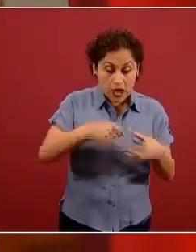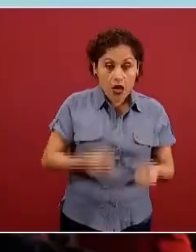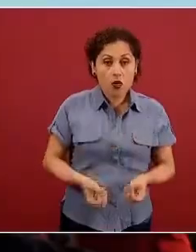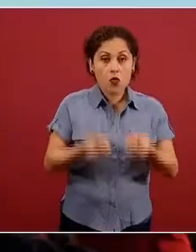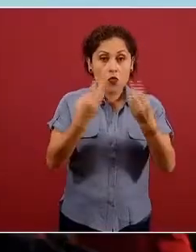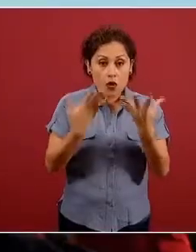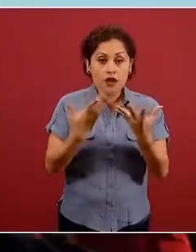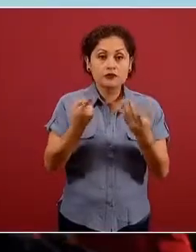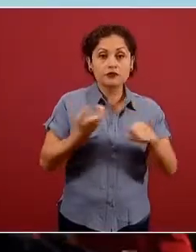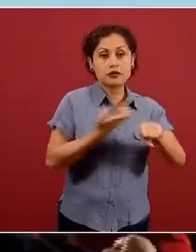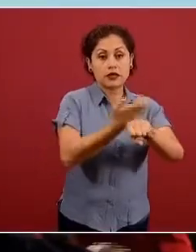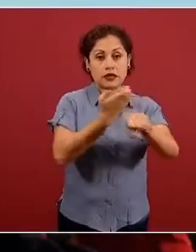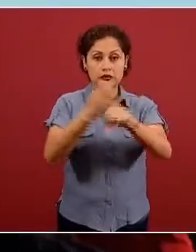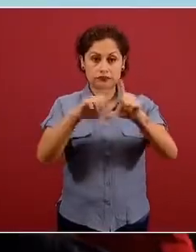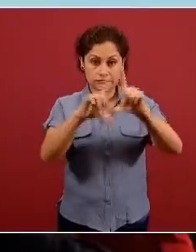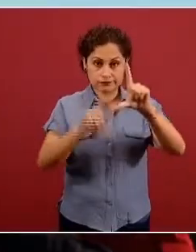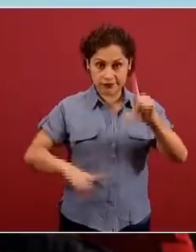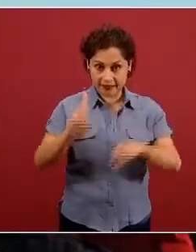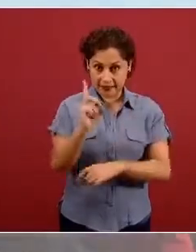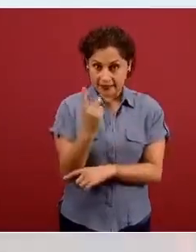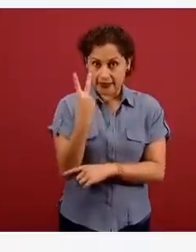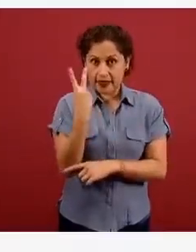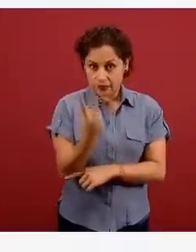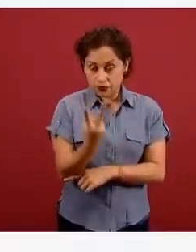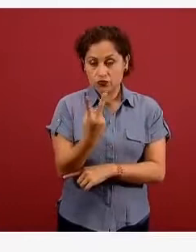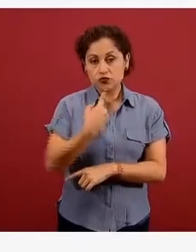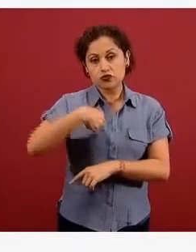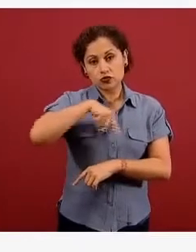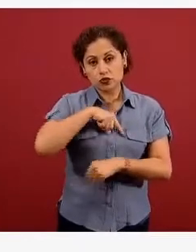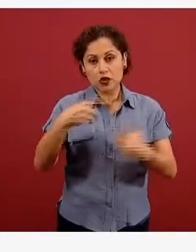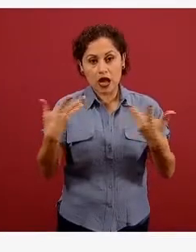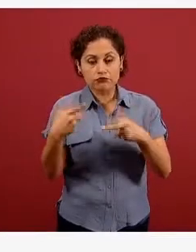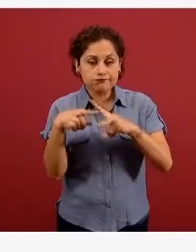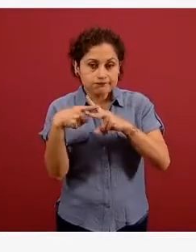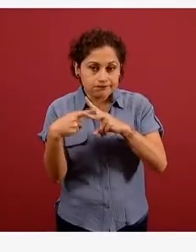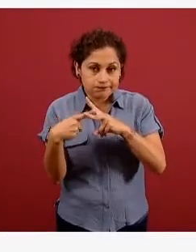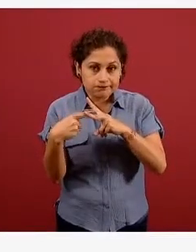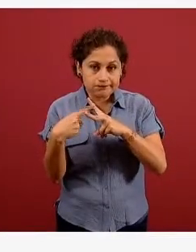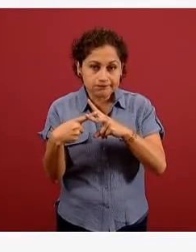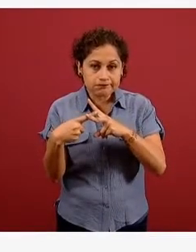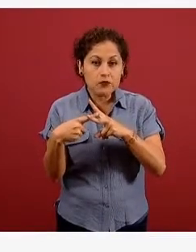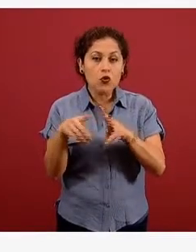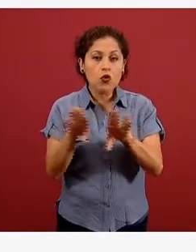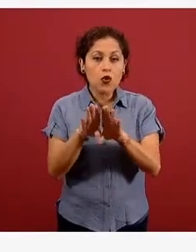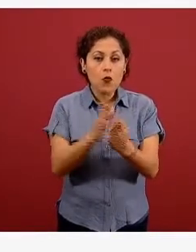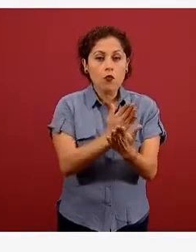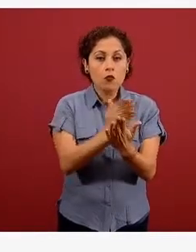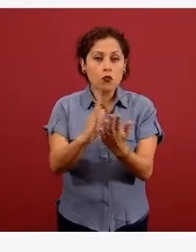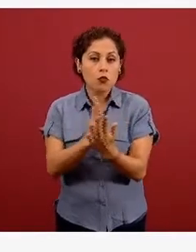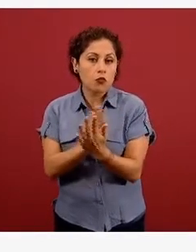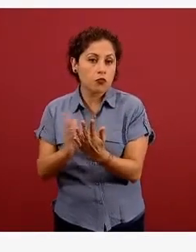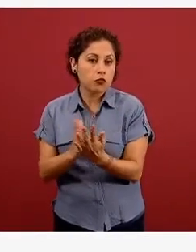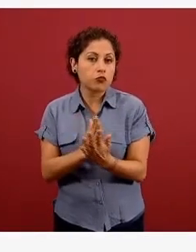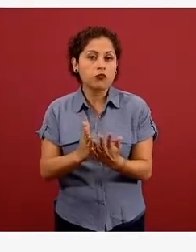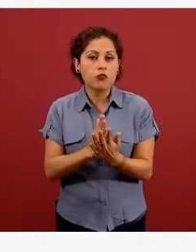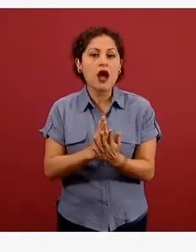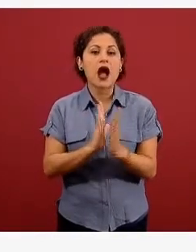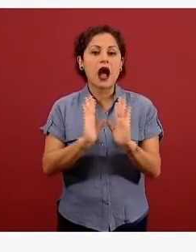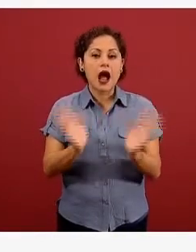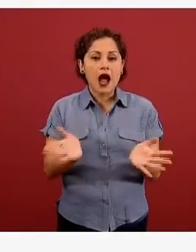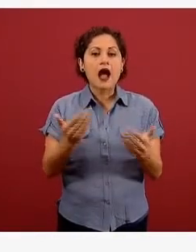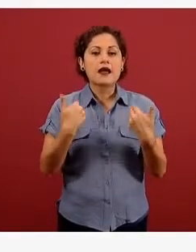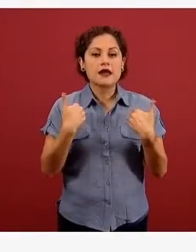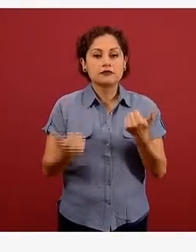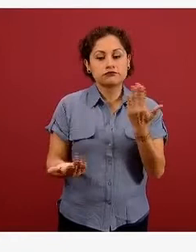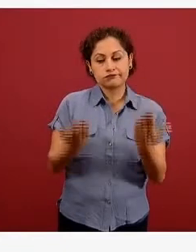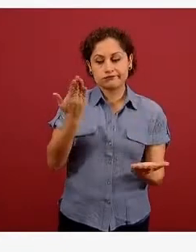los 32 entidades federativas, y al hacer esta división nos permite comparar uno a uno la intensidad de la transmisión entre